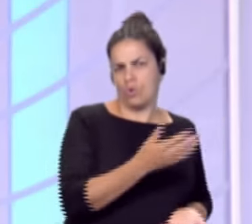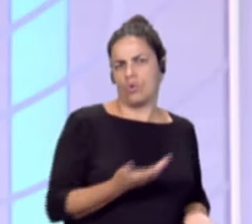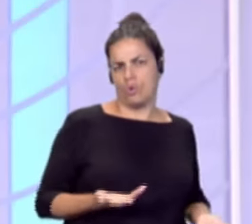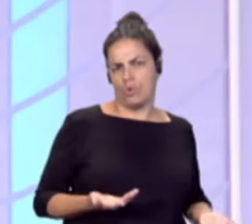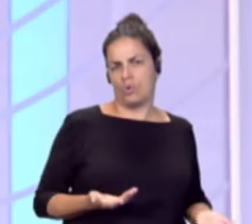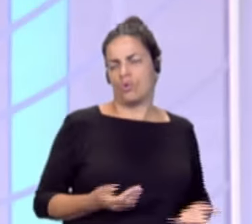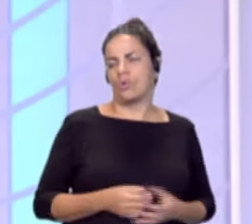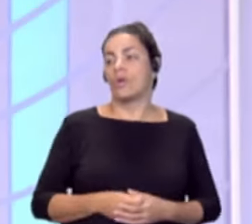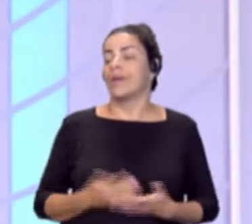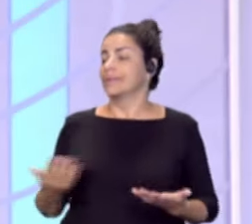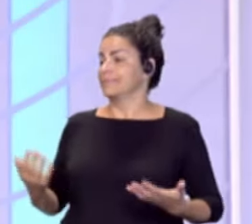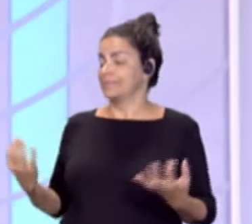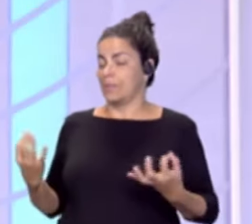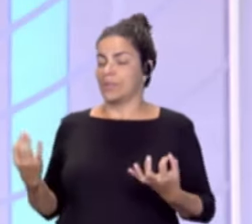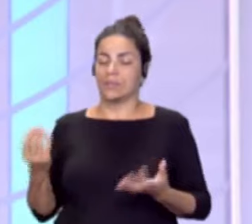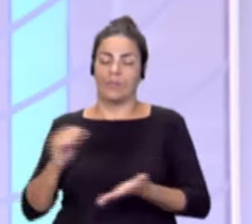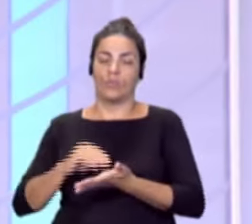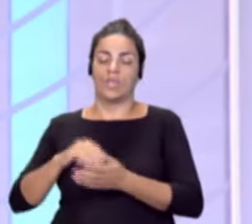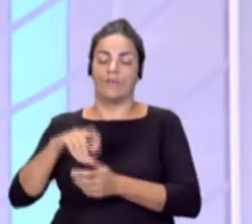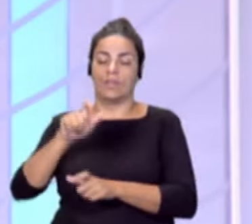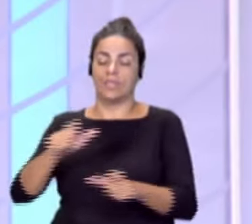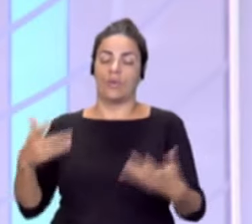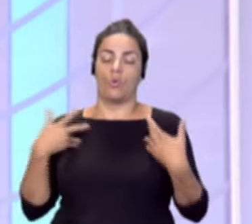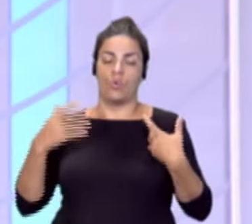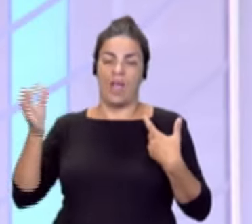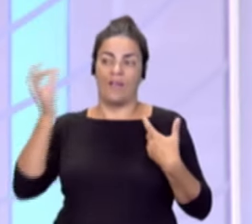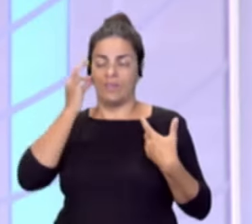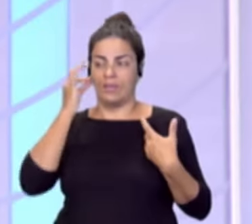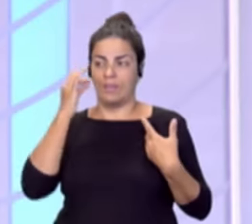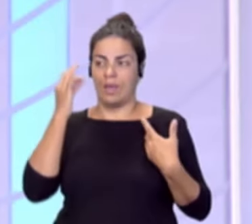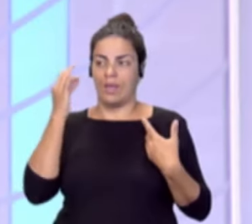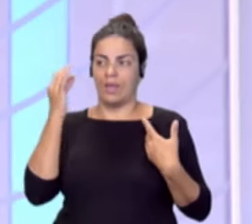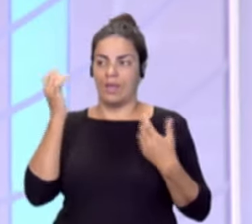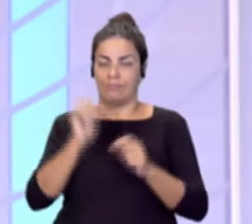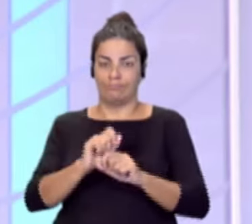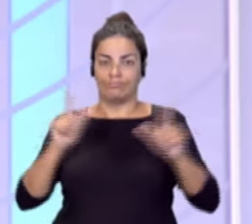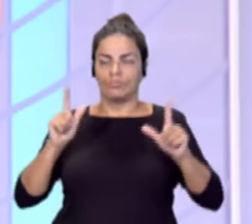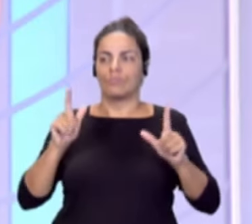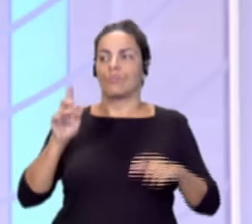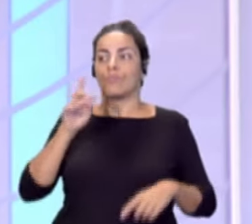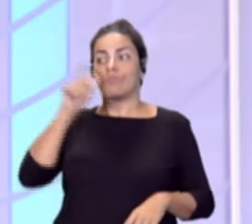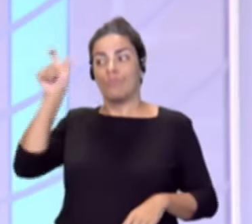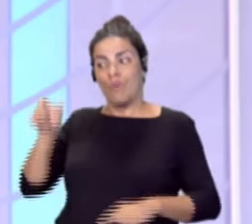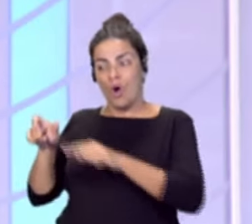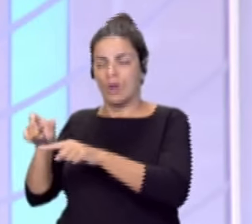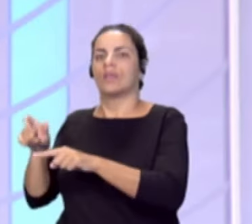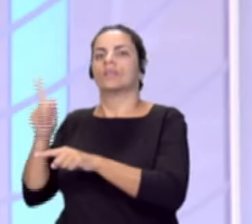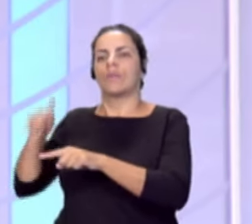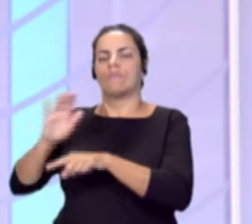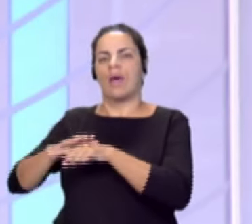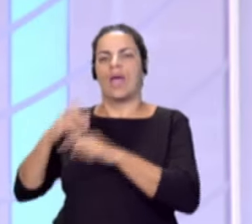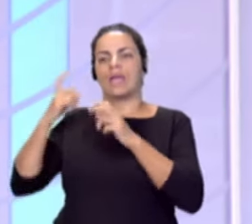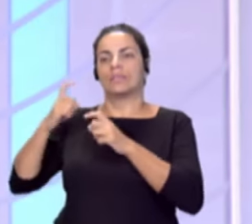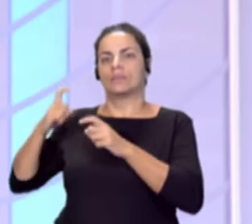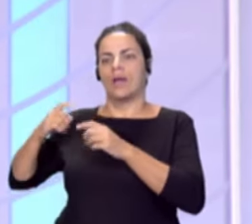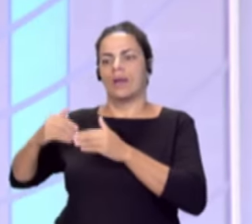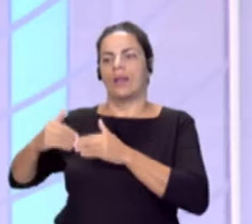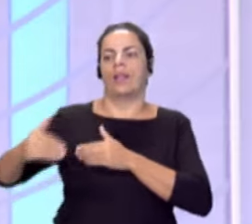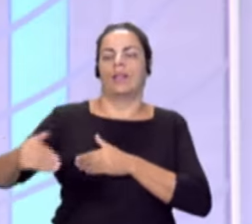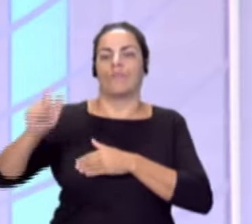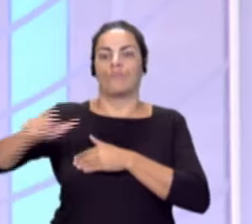víctima salta a la luz pública ya no solo por ella, sino por evitar las que vienen. Parece como que en